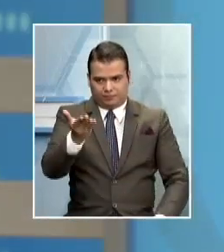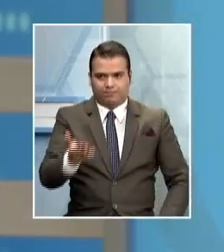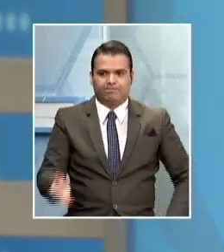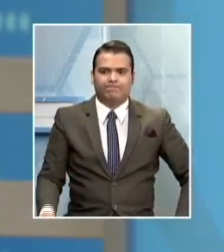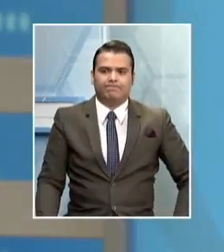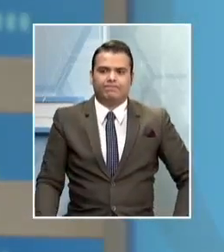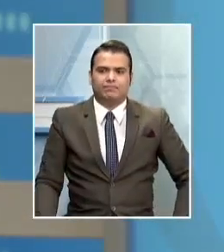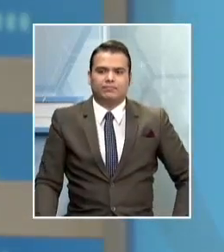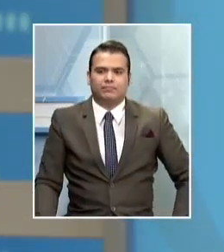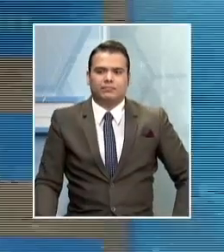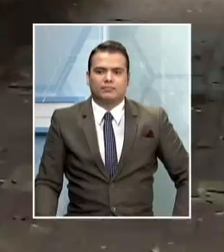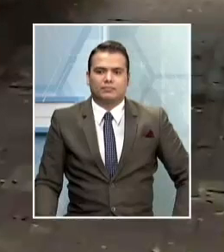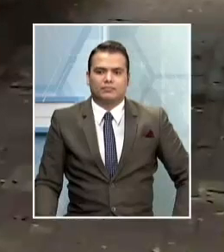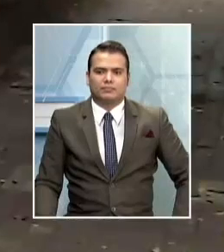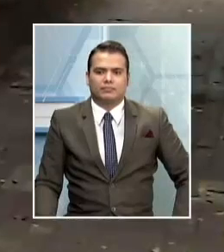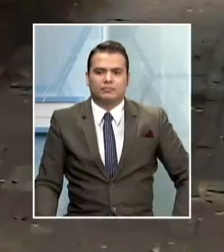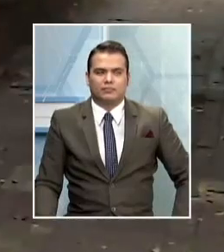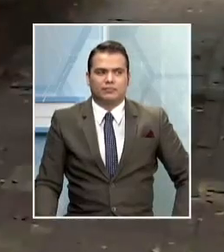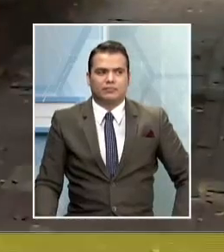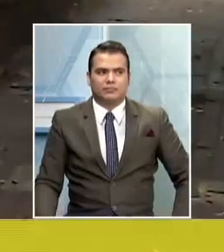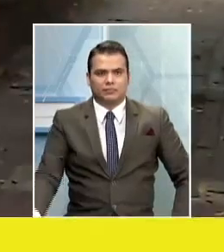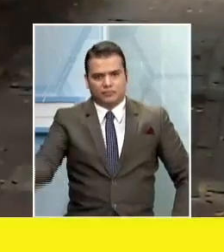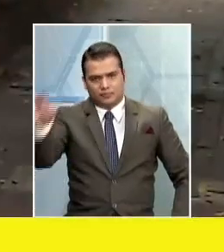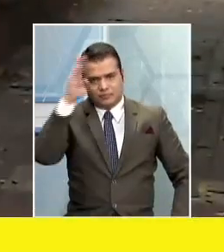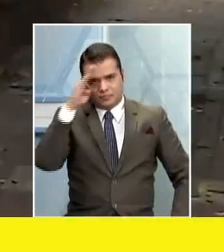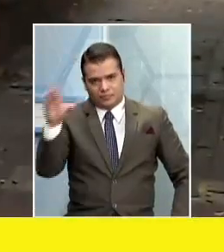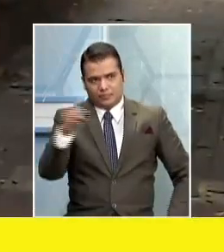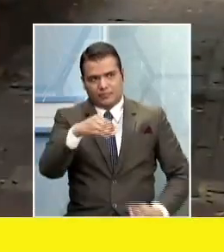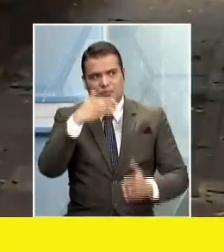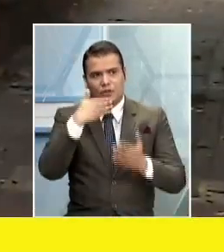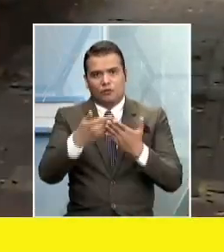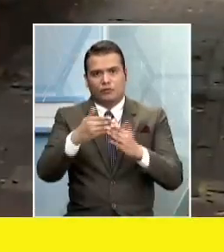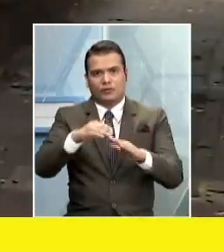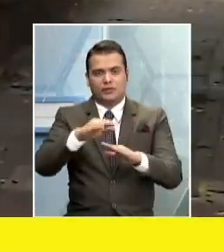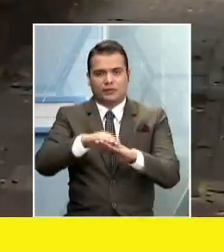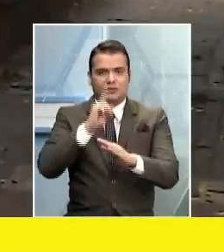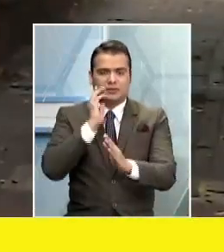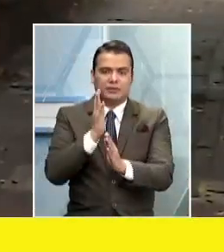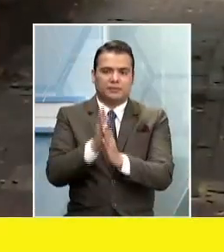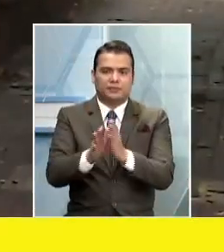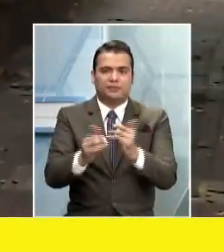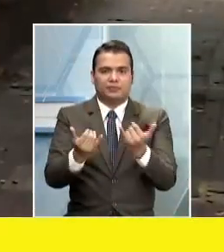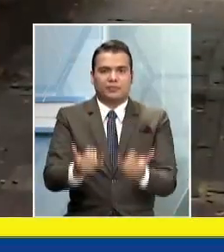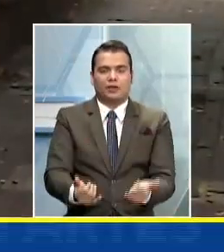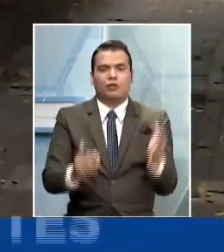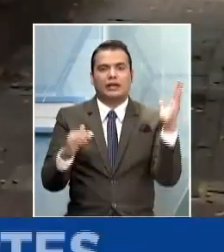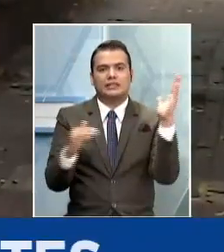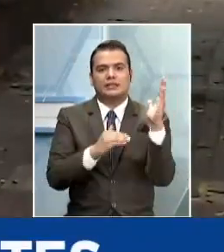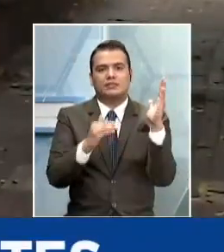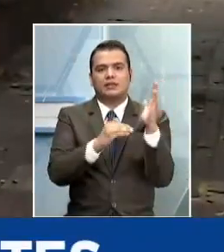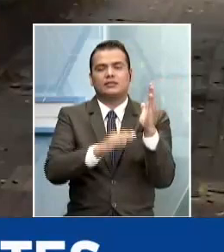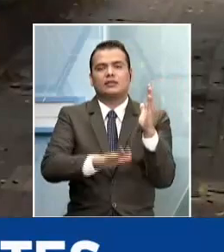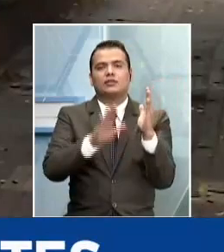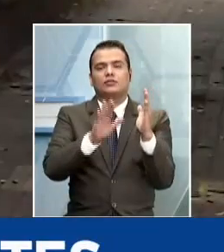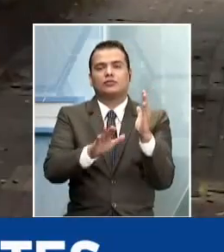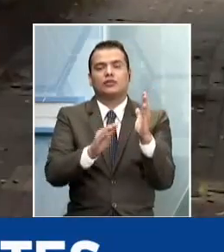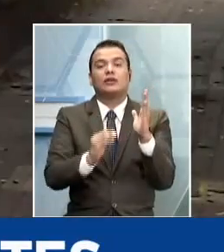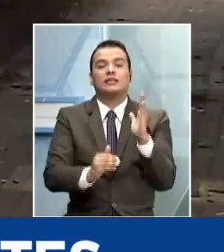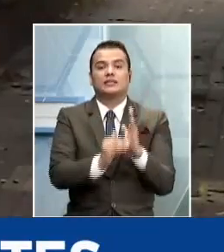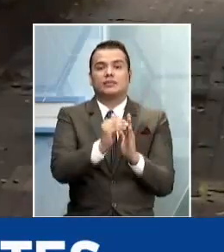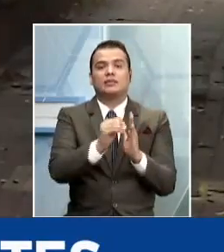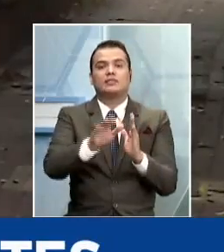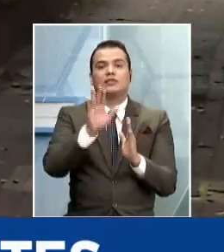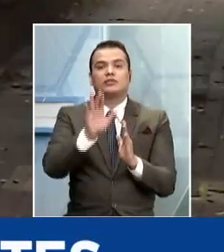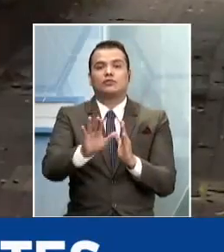tardes y adelante. Hola, muy buenas tardes. Pues yo les cuento que este semestre los estudiantes de pregrado de Bellas Artes podrán estudiar de